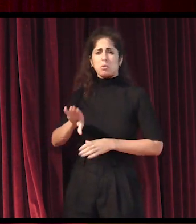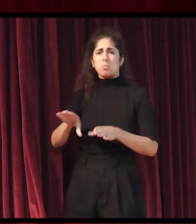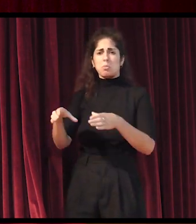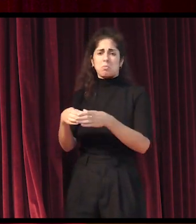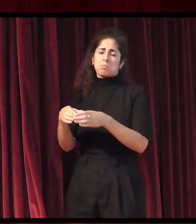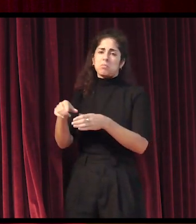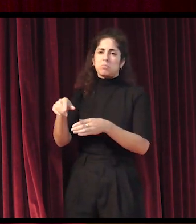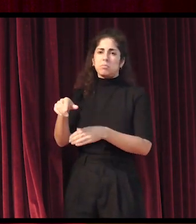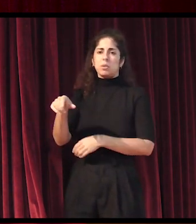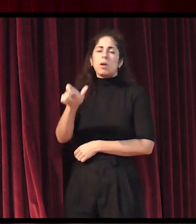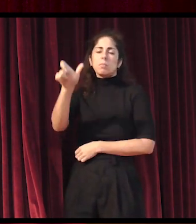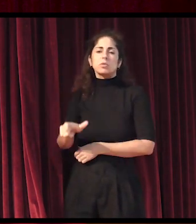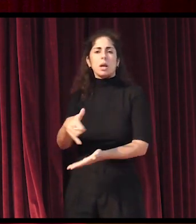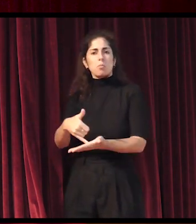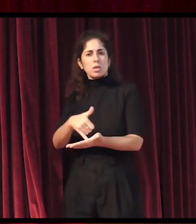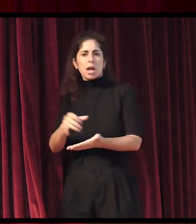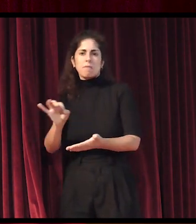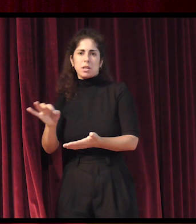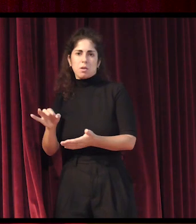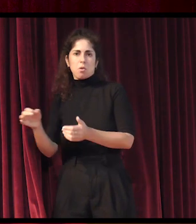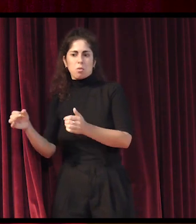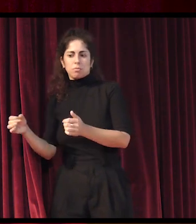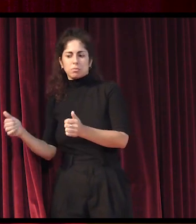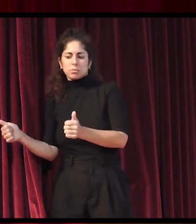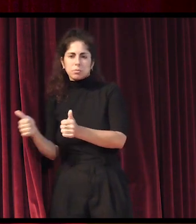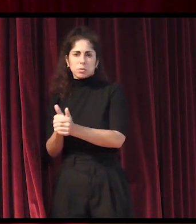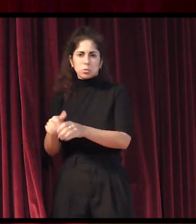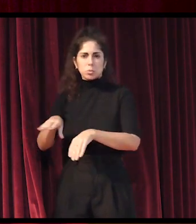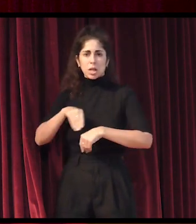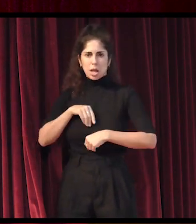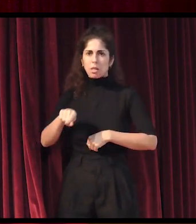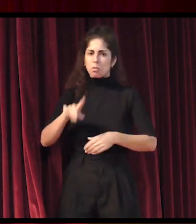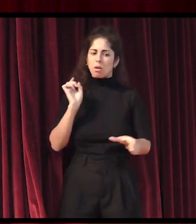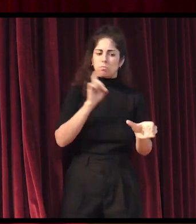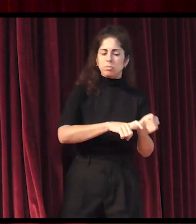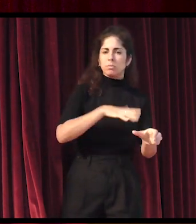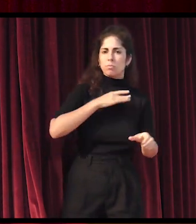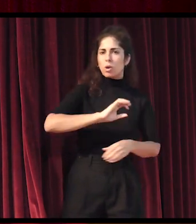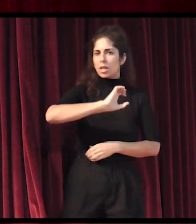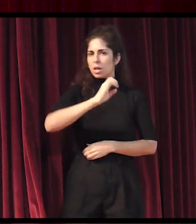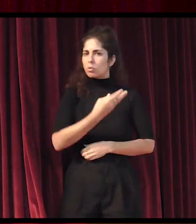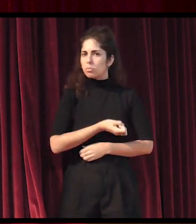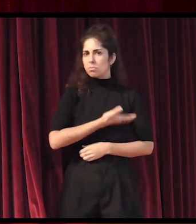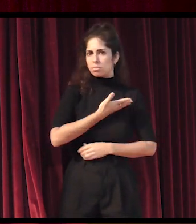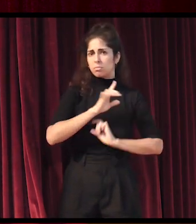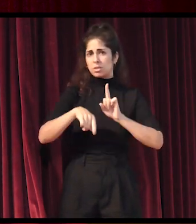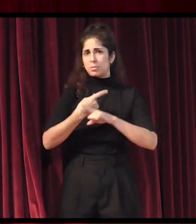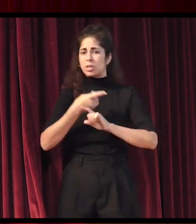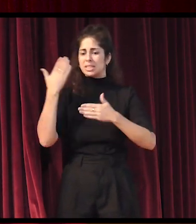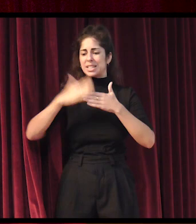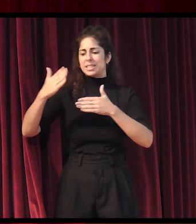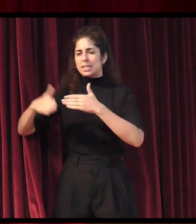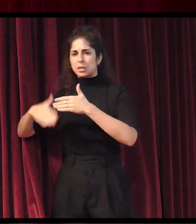ser inscrito tanto por un club profesional como por un club exclusivamente aficionado, y no se aplicarán restricciones a las transferencias nacionales posteriores que